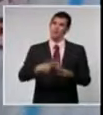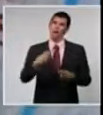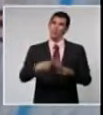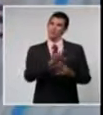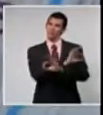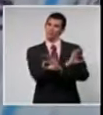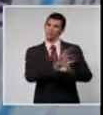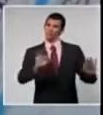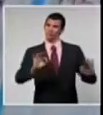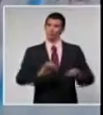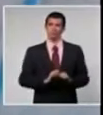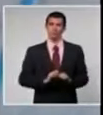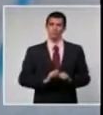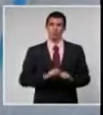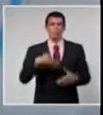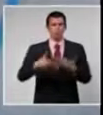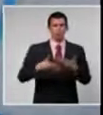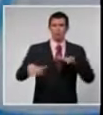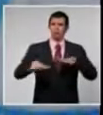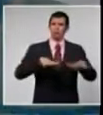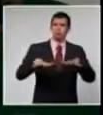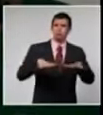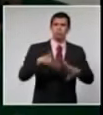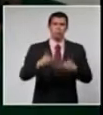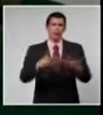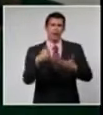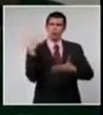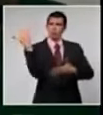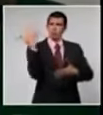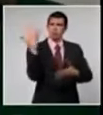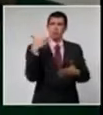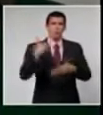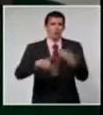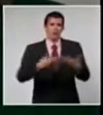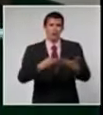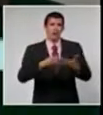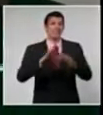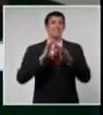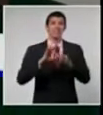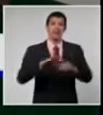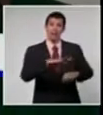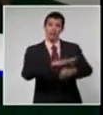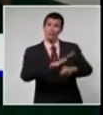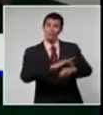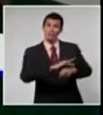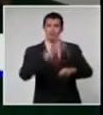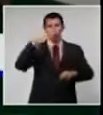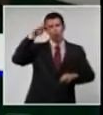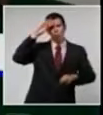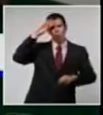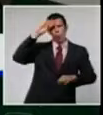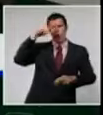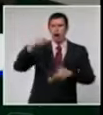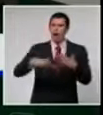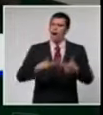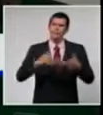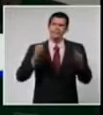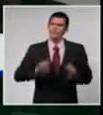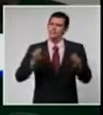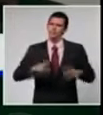honrar a esa profesión, a esos médicos y a ese contingente de batas blancas que lo que